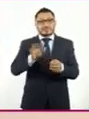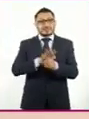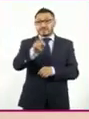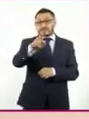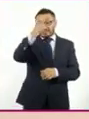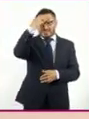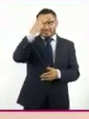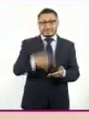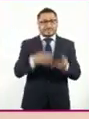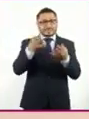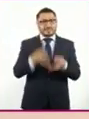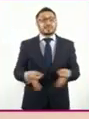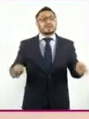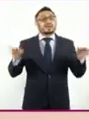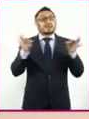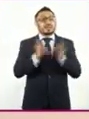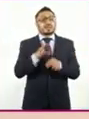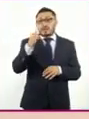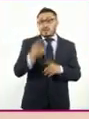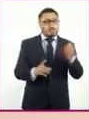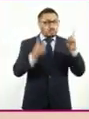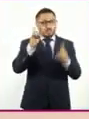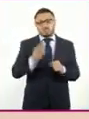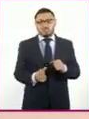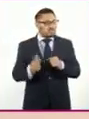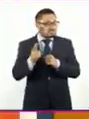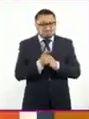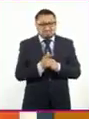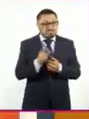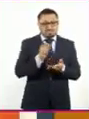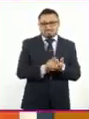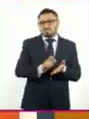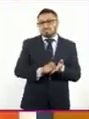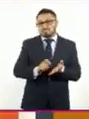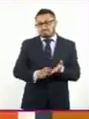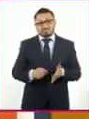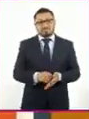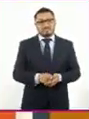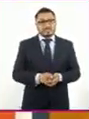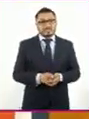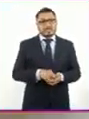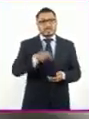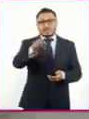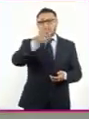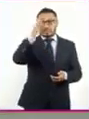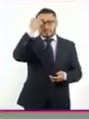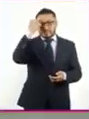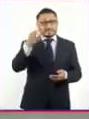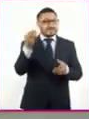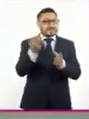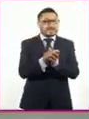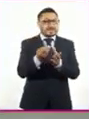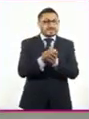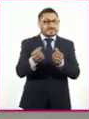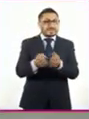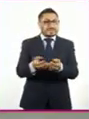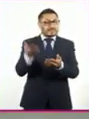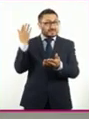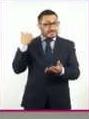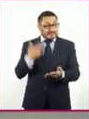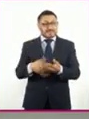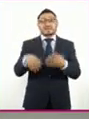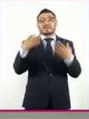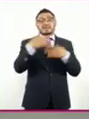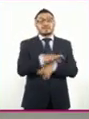parezca más importante y de las dudas o inquietudes que tengan. Como recordarán, en las sesiones anteriores